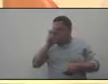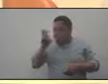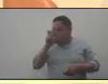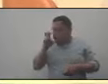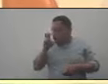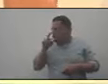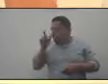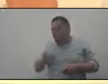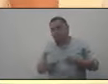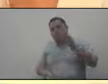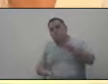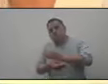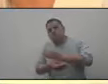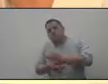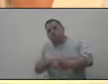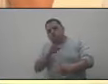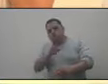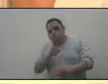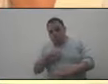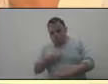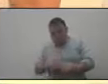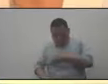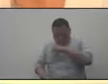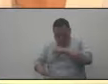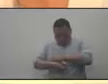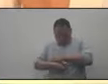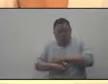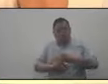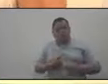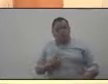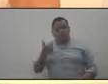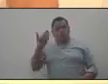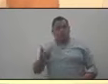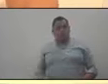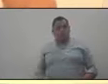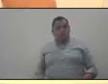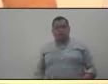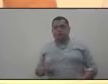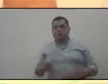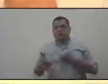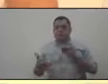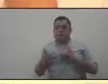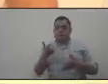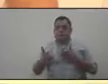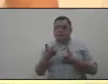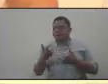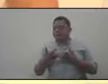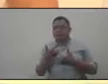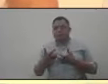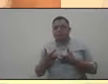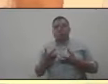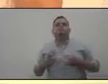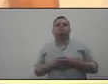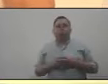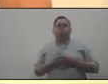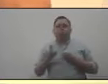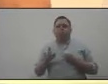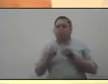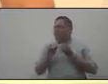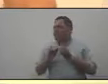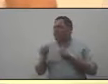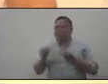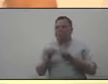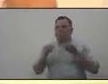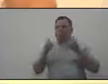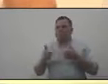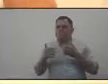alguien de corrupto debería mirarse a uno mismo muchas veces también qué está haciendo frente a un sistema que no funciona bien, pero que